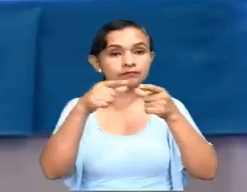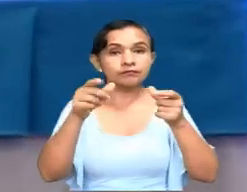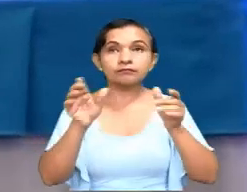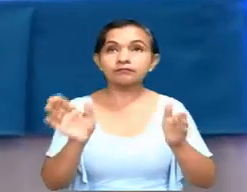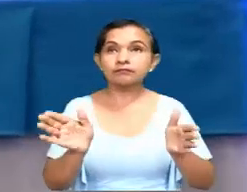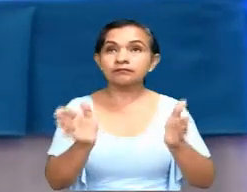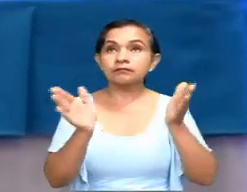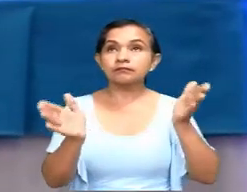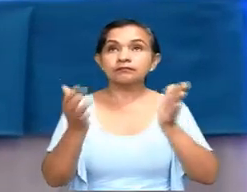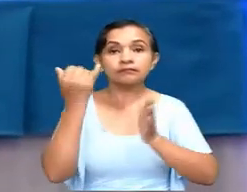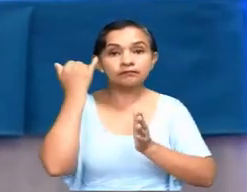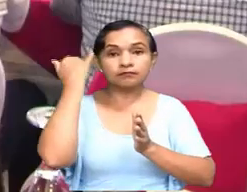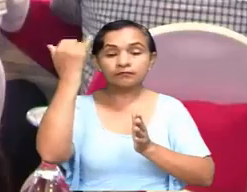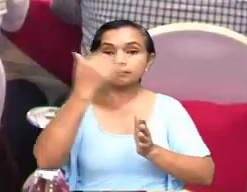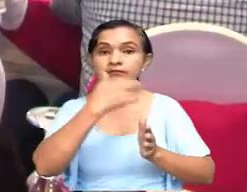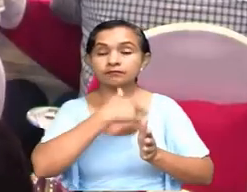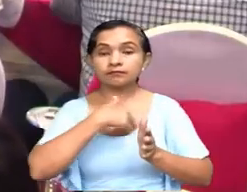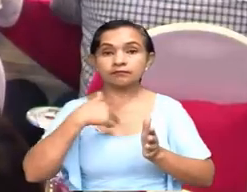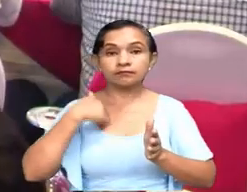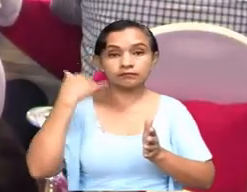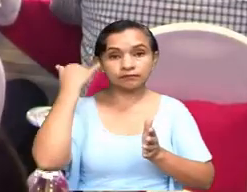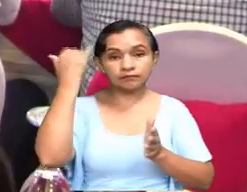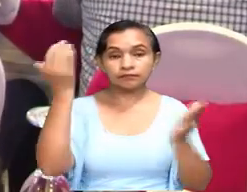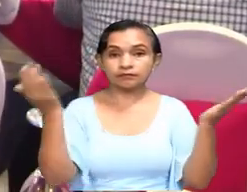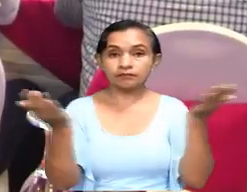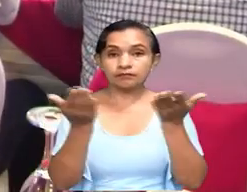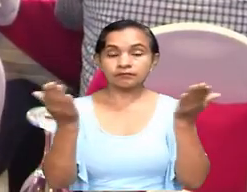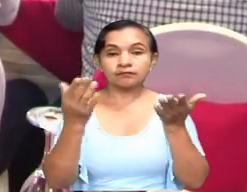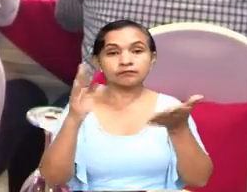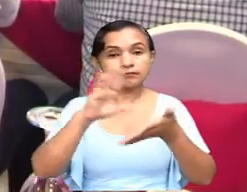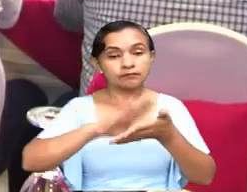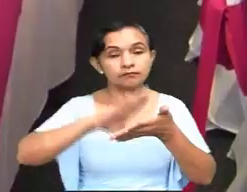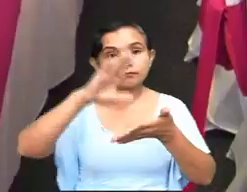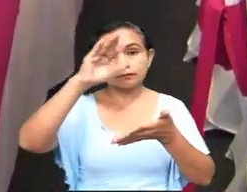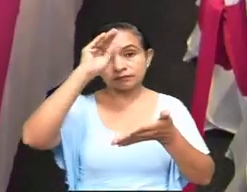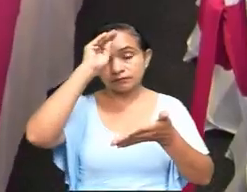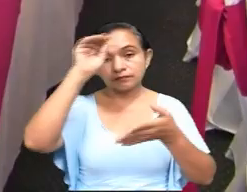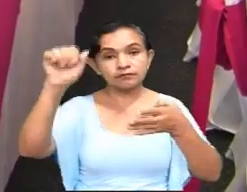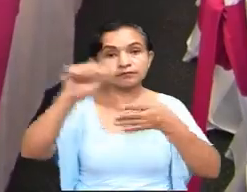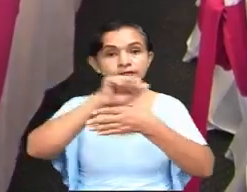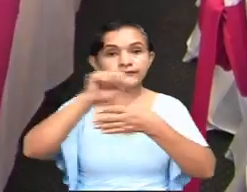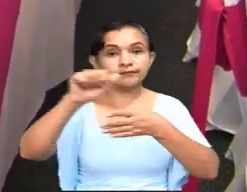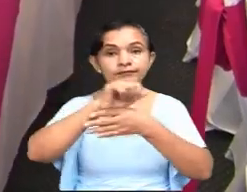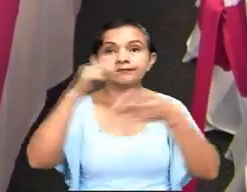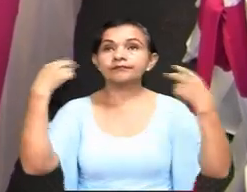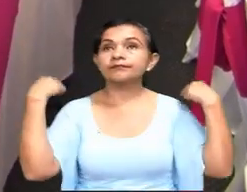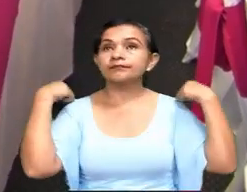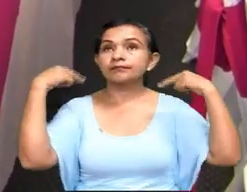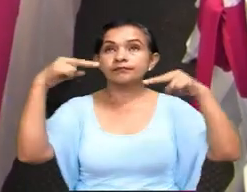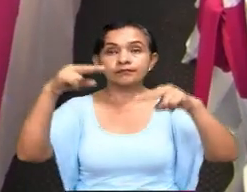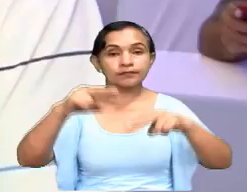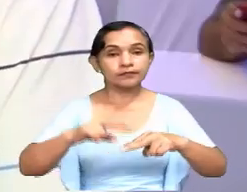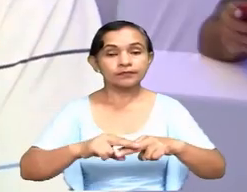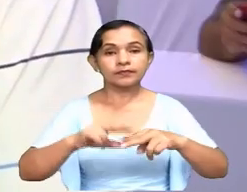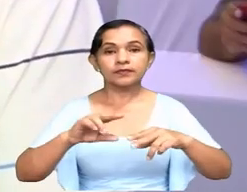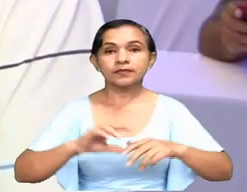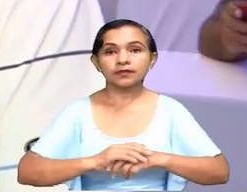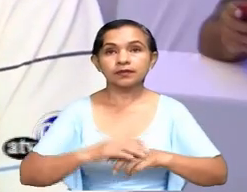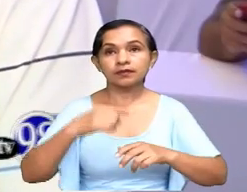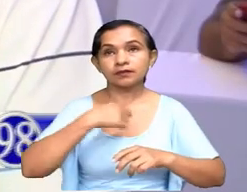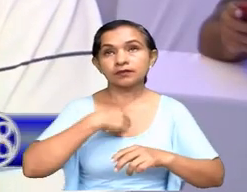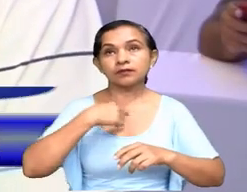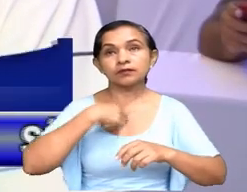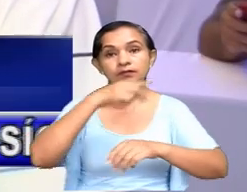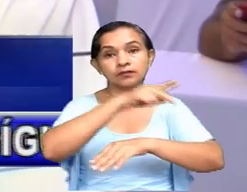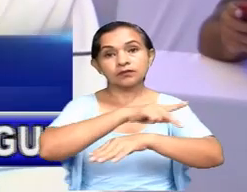la innovación y creatividad, así como el emprendimiento en la práctica del docente. Bueno, yo trabajo en Puerto